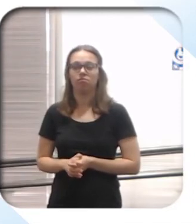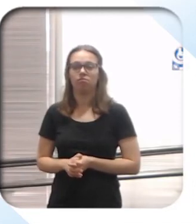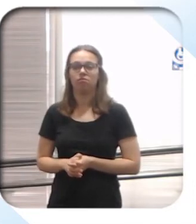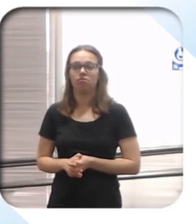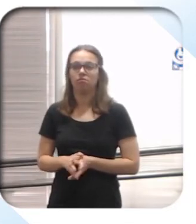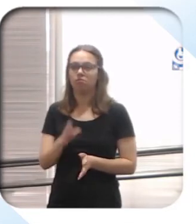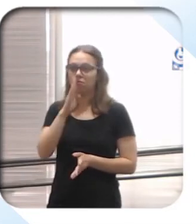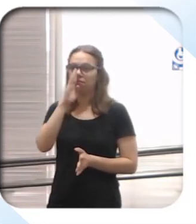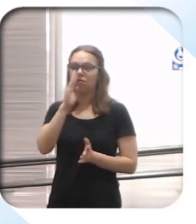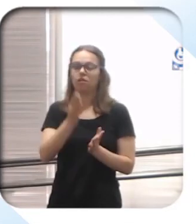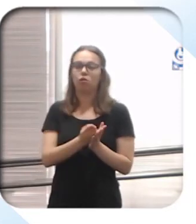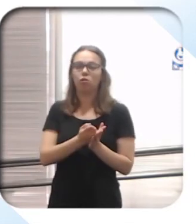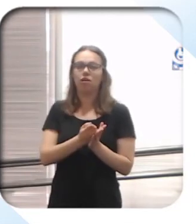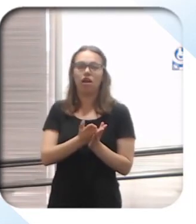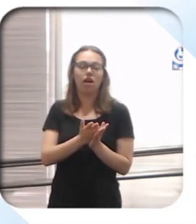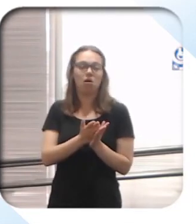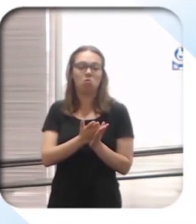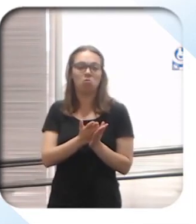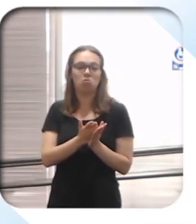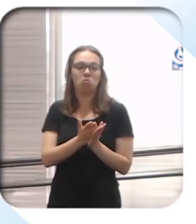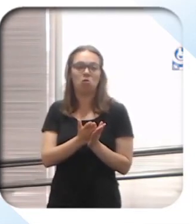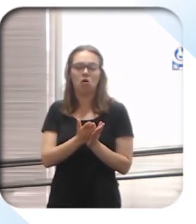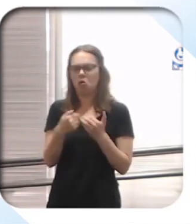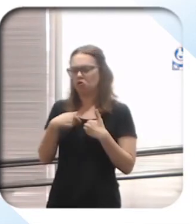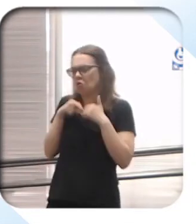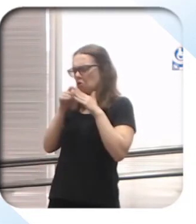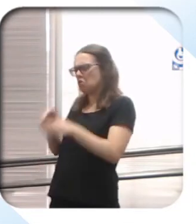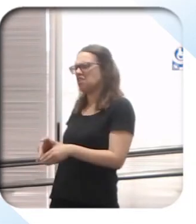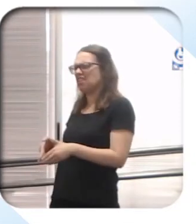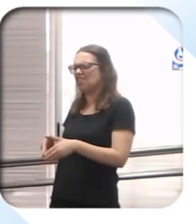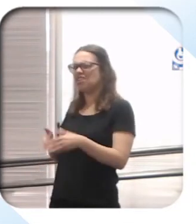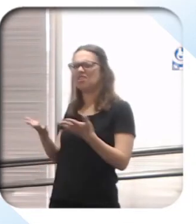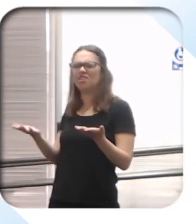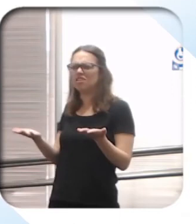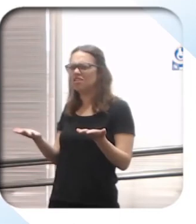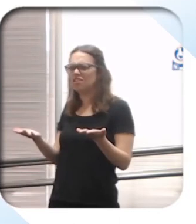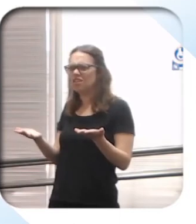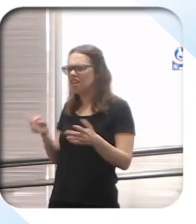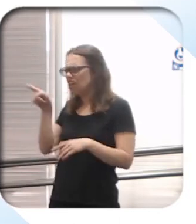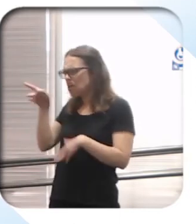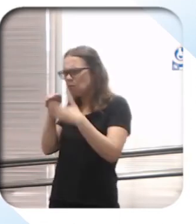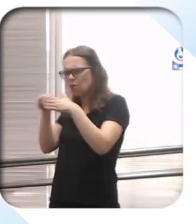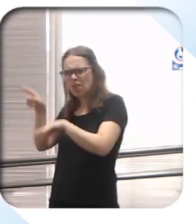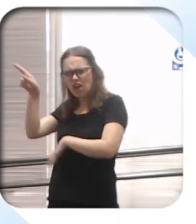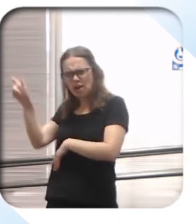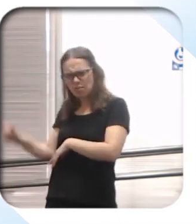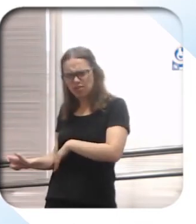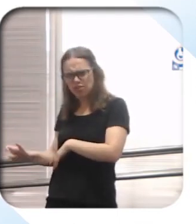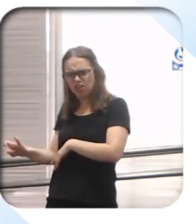Y al final la pregunta mía fue, ¿le preguntaron a